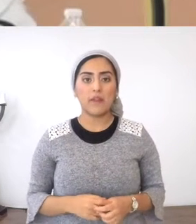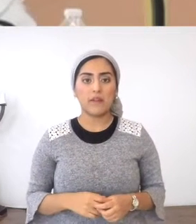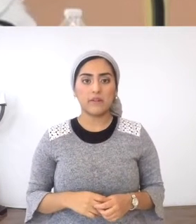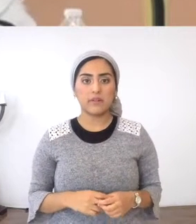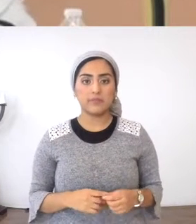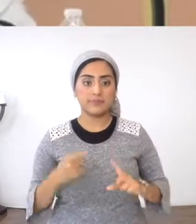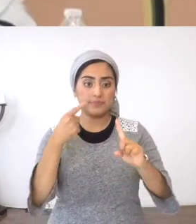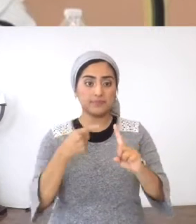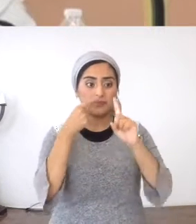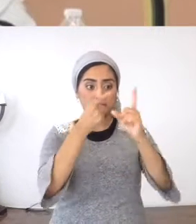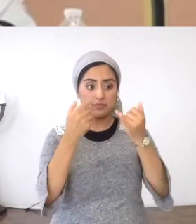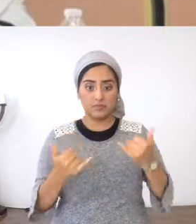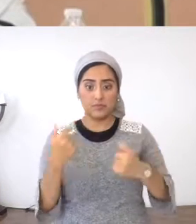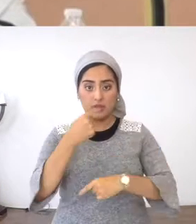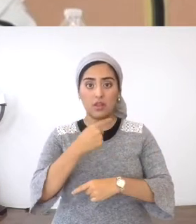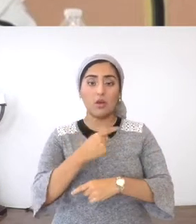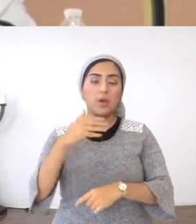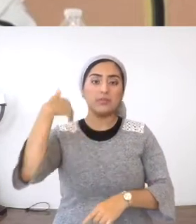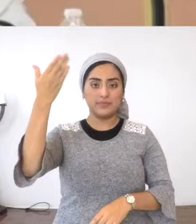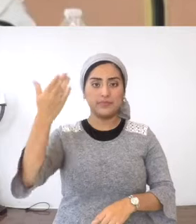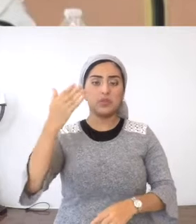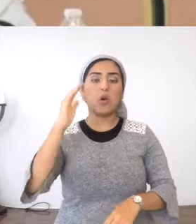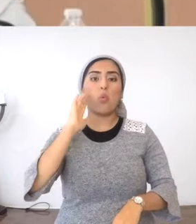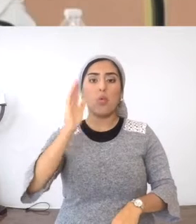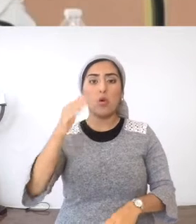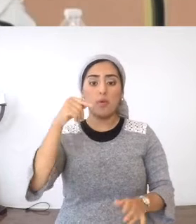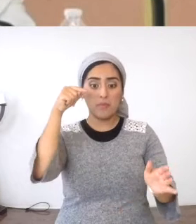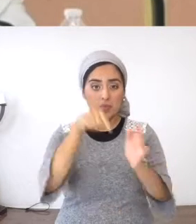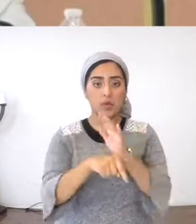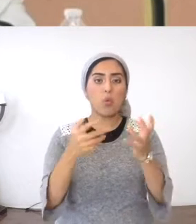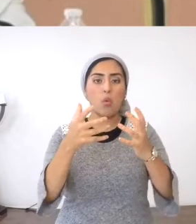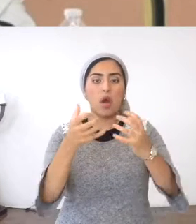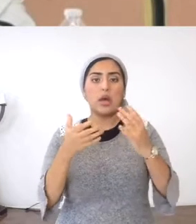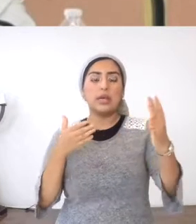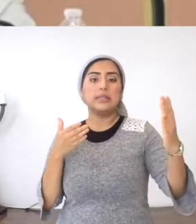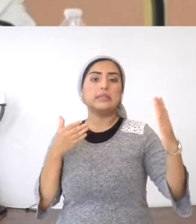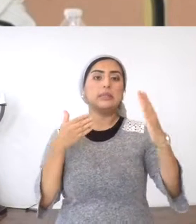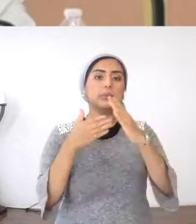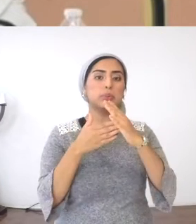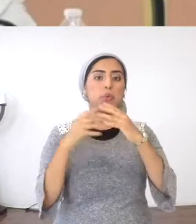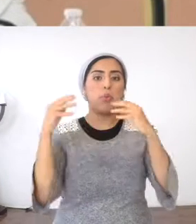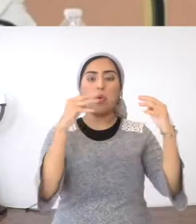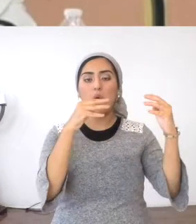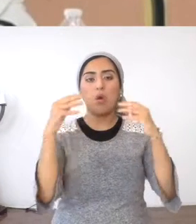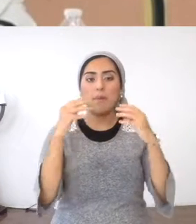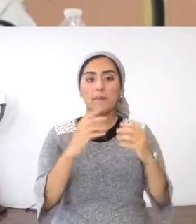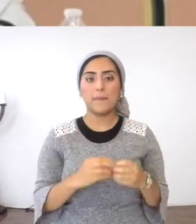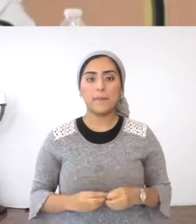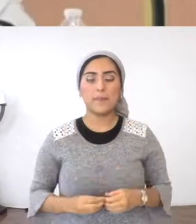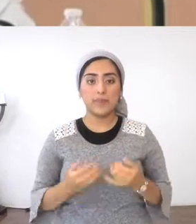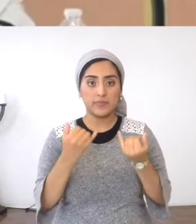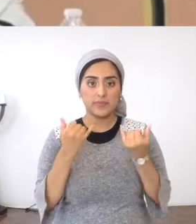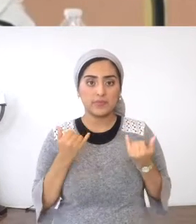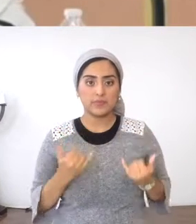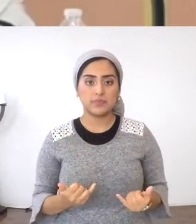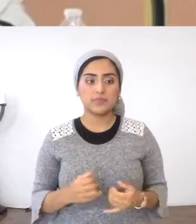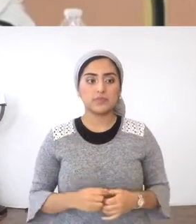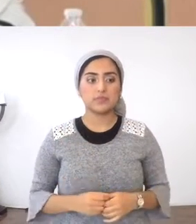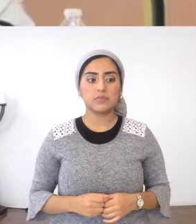El motivo De este Sacrificio Es que quieren Evitar la guerra De Oj Y Magog Ahora